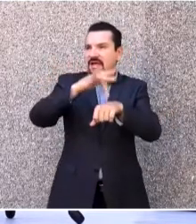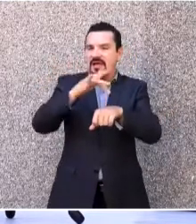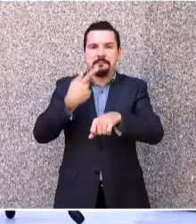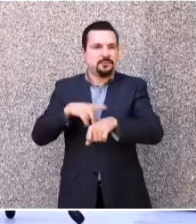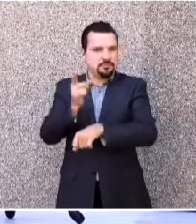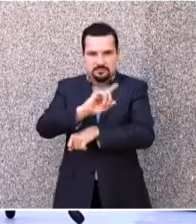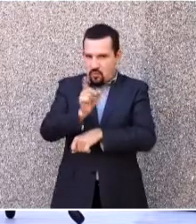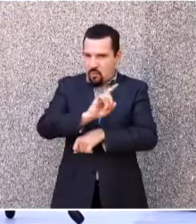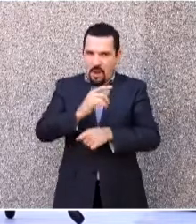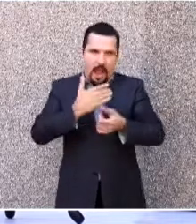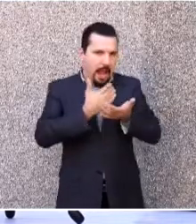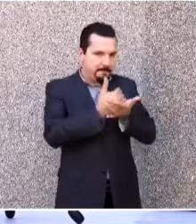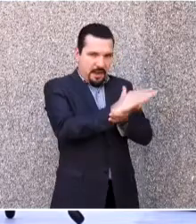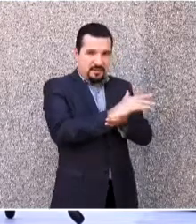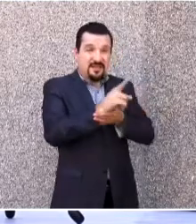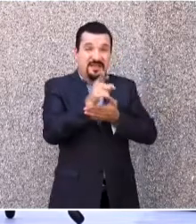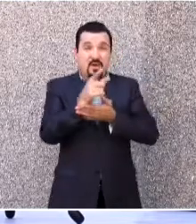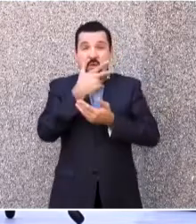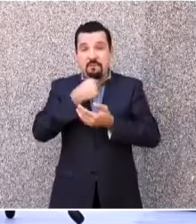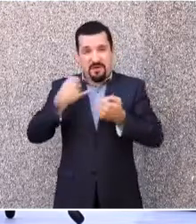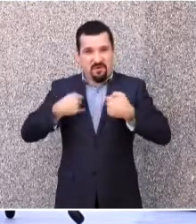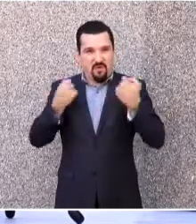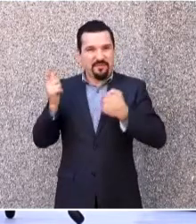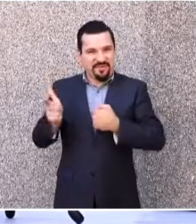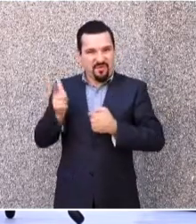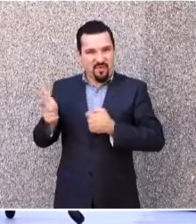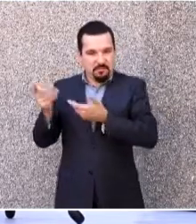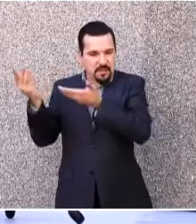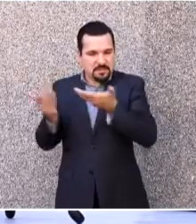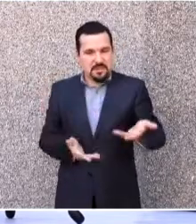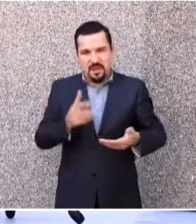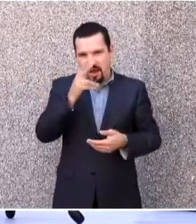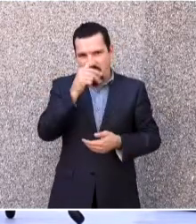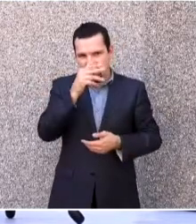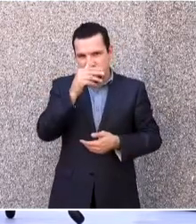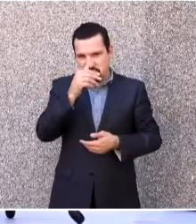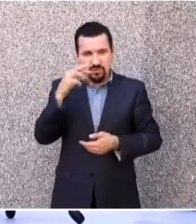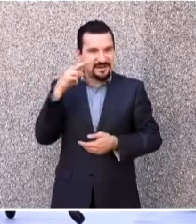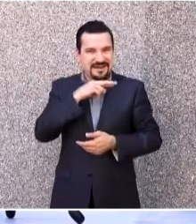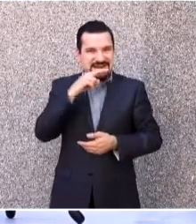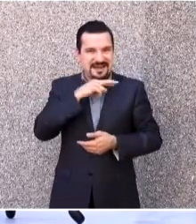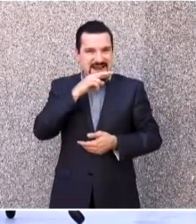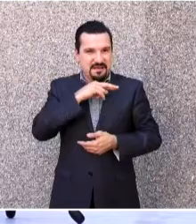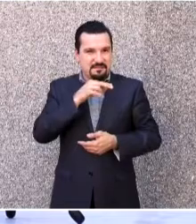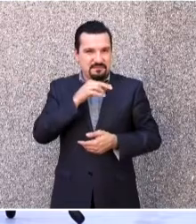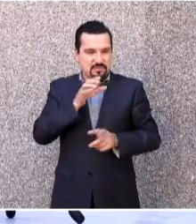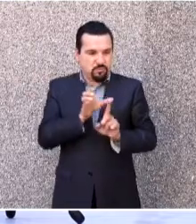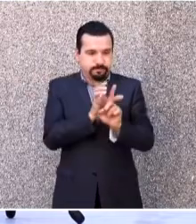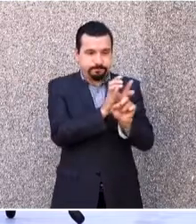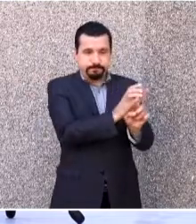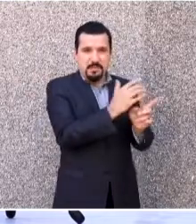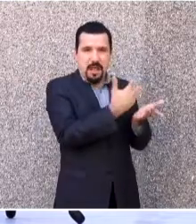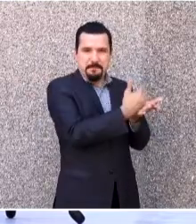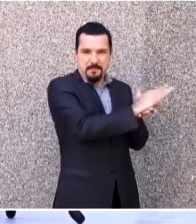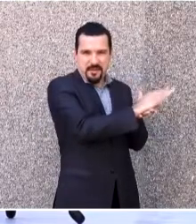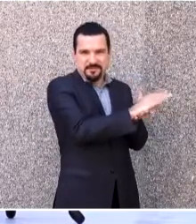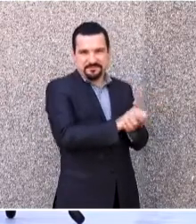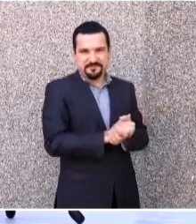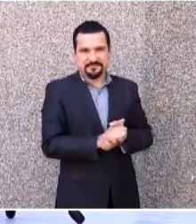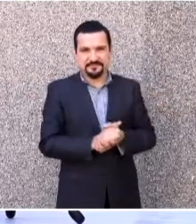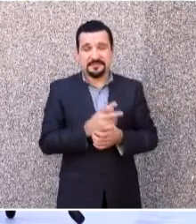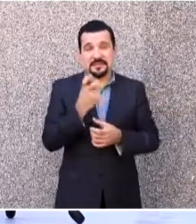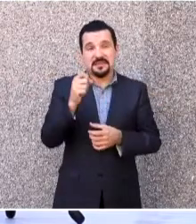su llegada a Hermosillo. Y como bien usted lo dice, el tema de los contactos.